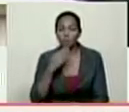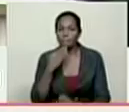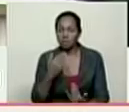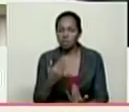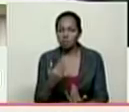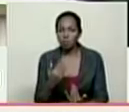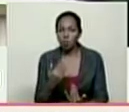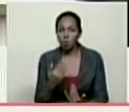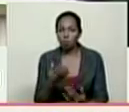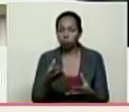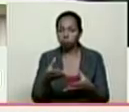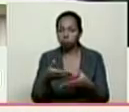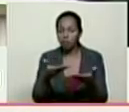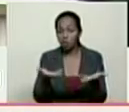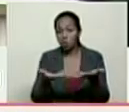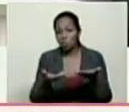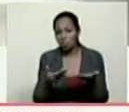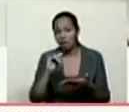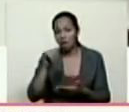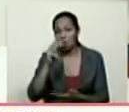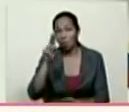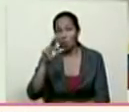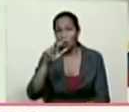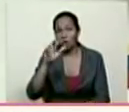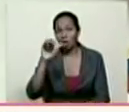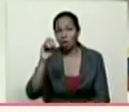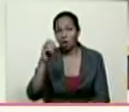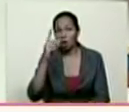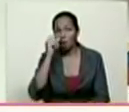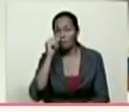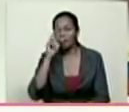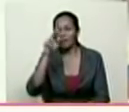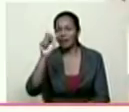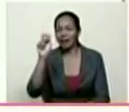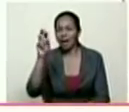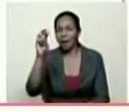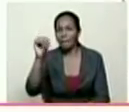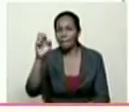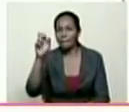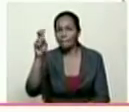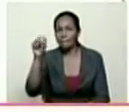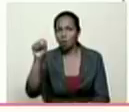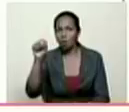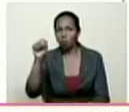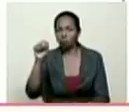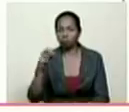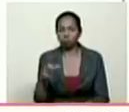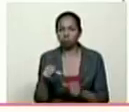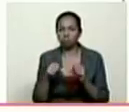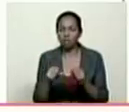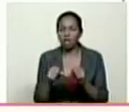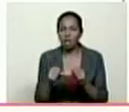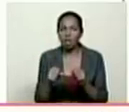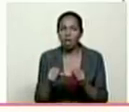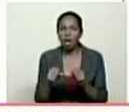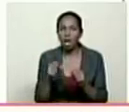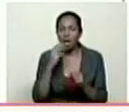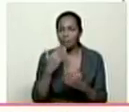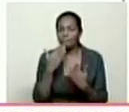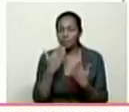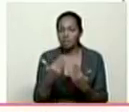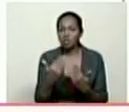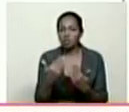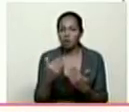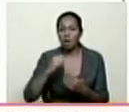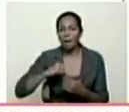César Acuña Núñez y también a Ramón Osvaldo García García, que fue solicitado a la Interpol